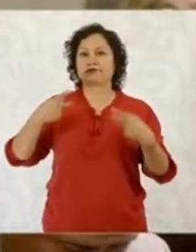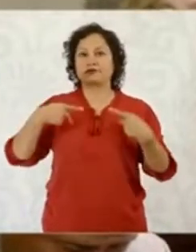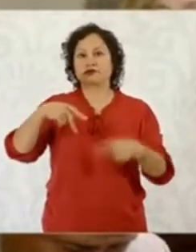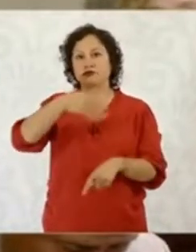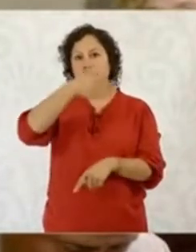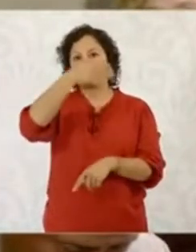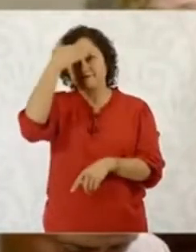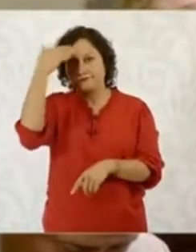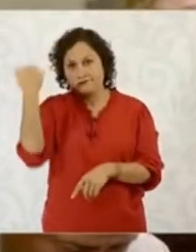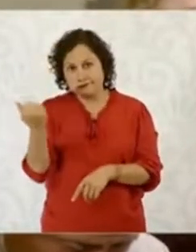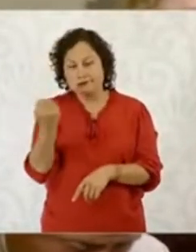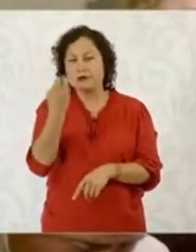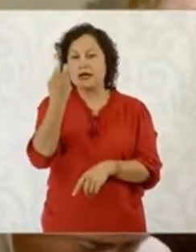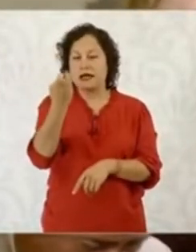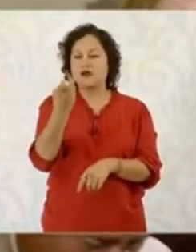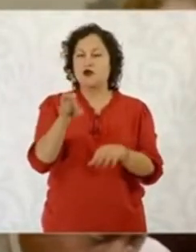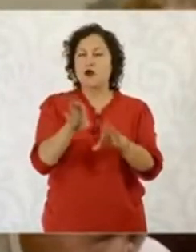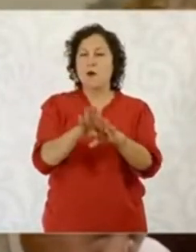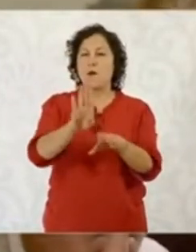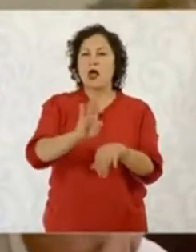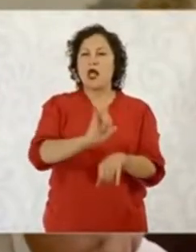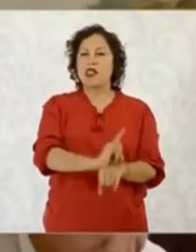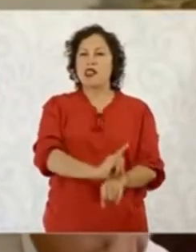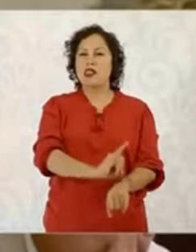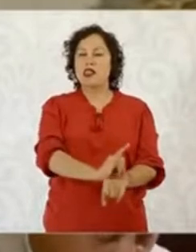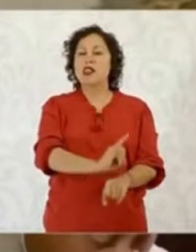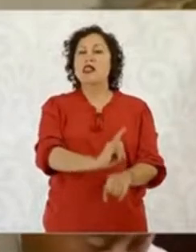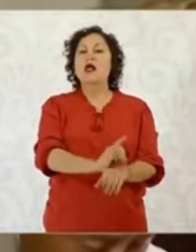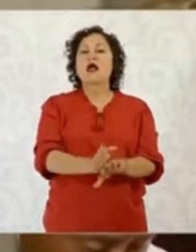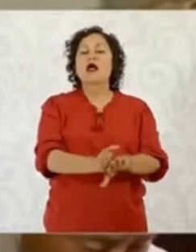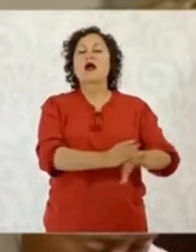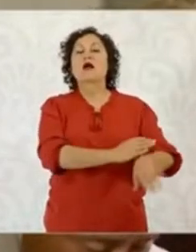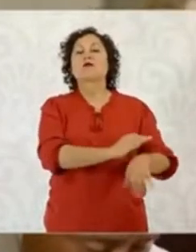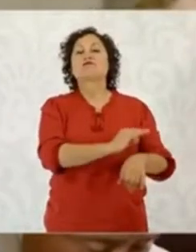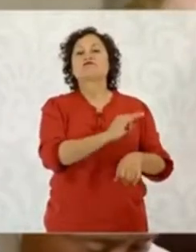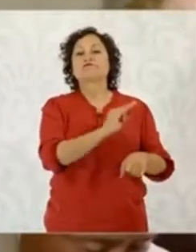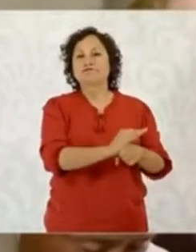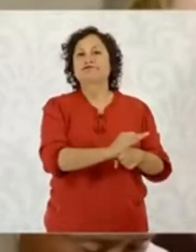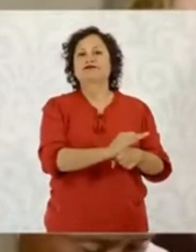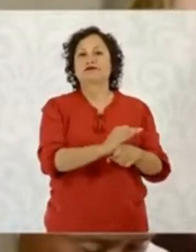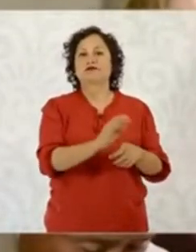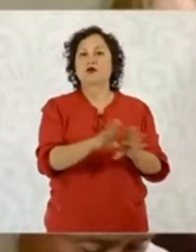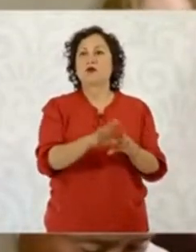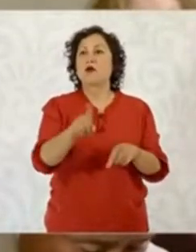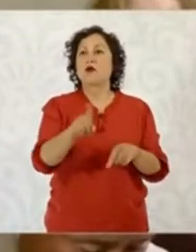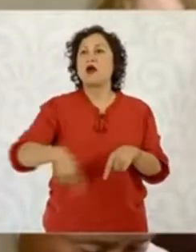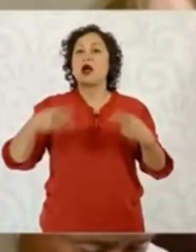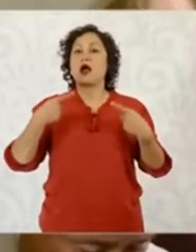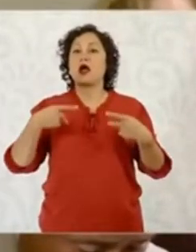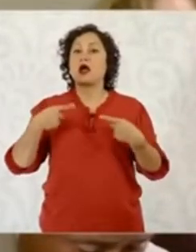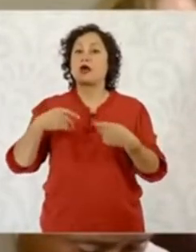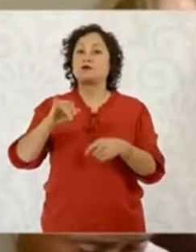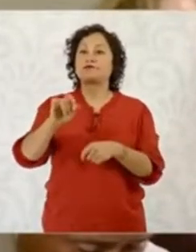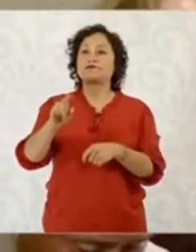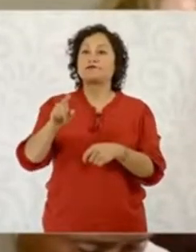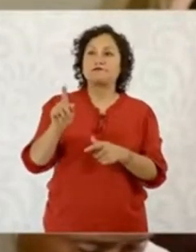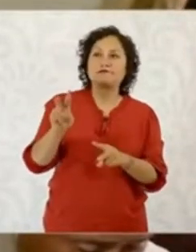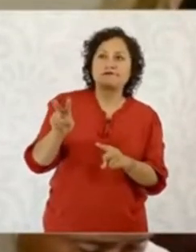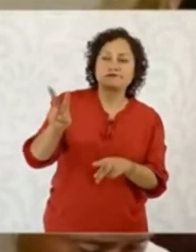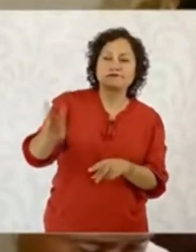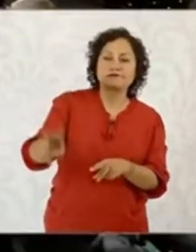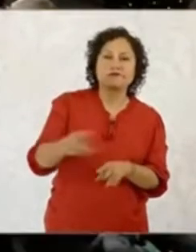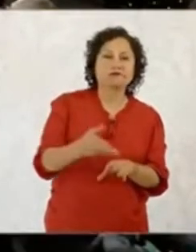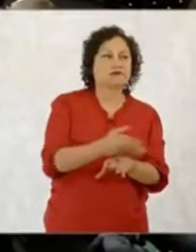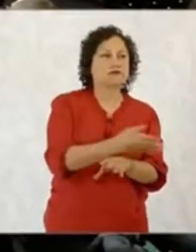ocultar y de alguna manera convertirse en cómplices de la sociedad entre García Luna y el cártel de Sinaloa.